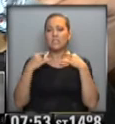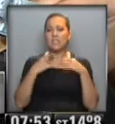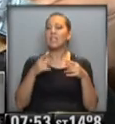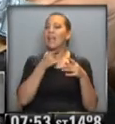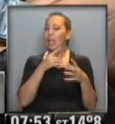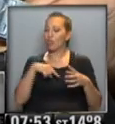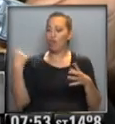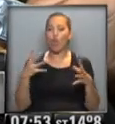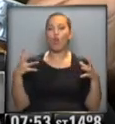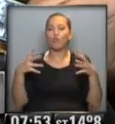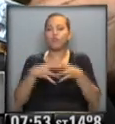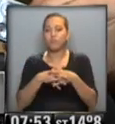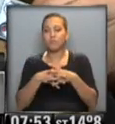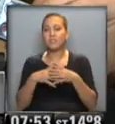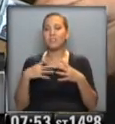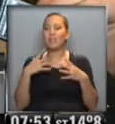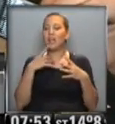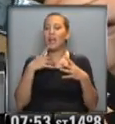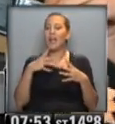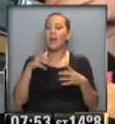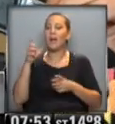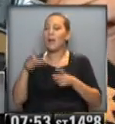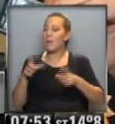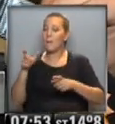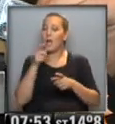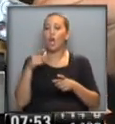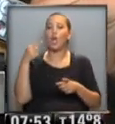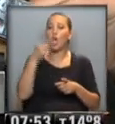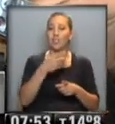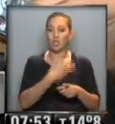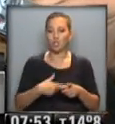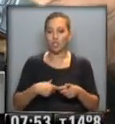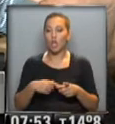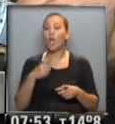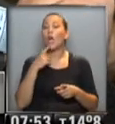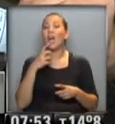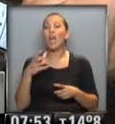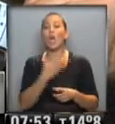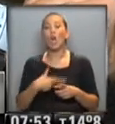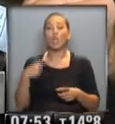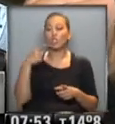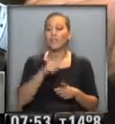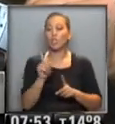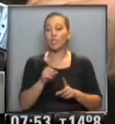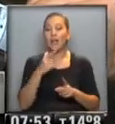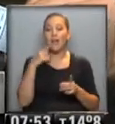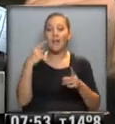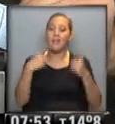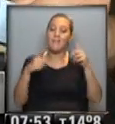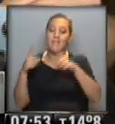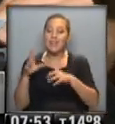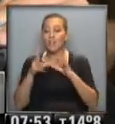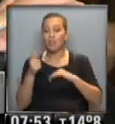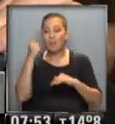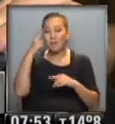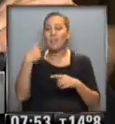unidad, unidad de las fuerzas opositoras. La oposición no es un todo homogéneo, hay distintas miradas,